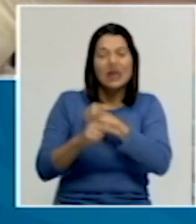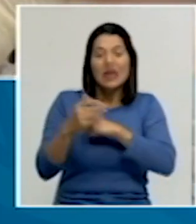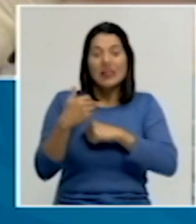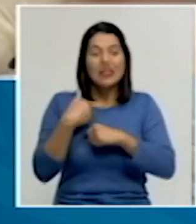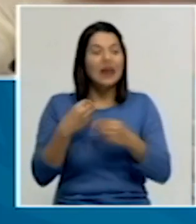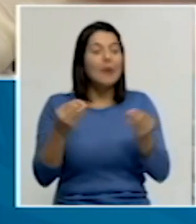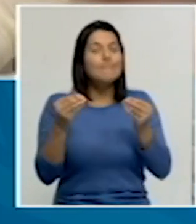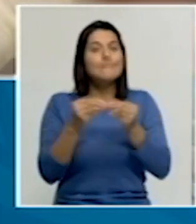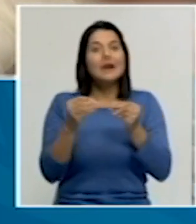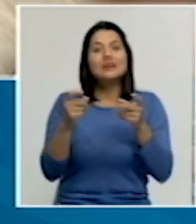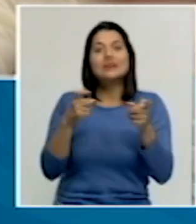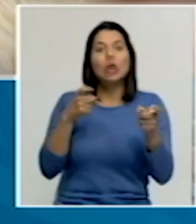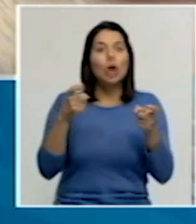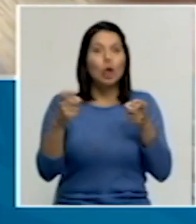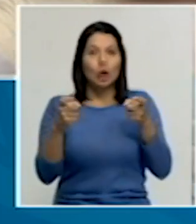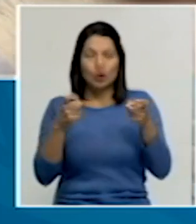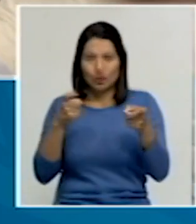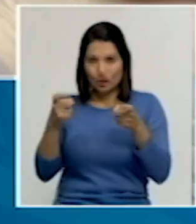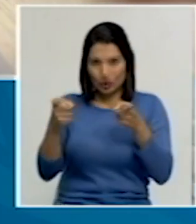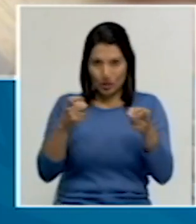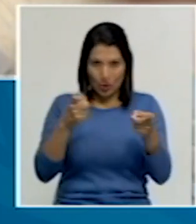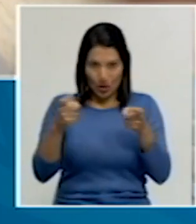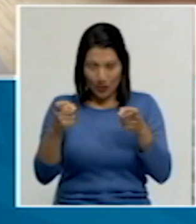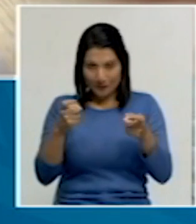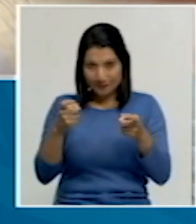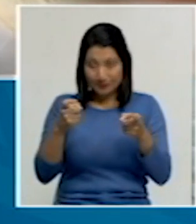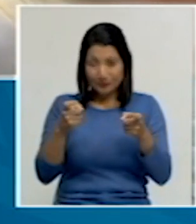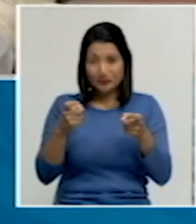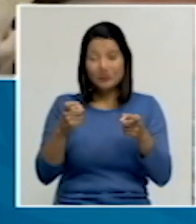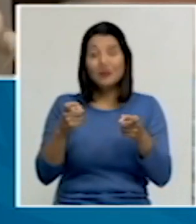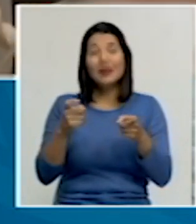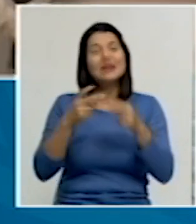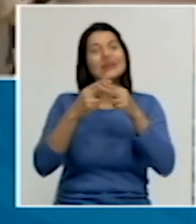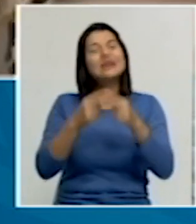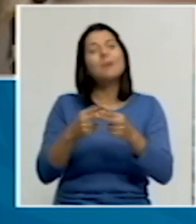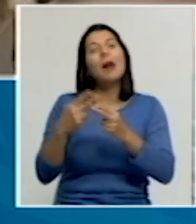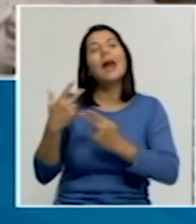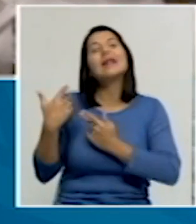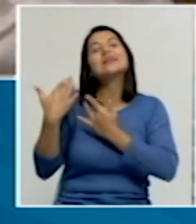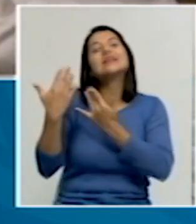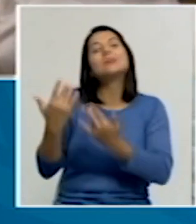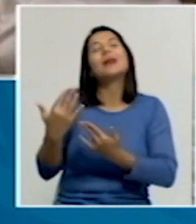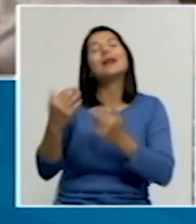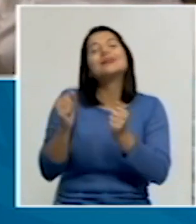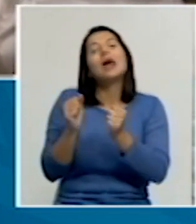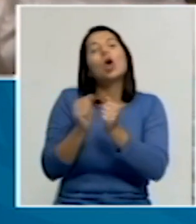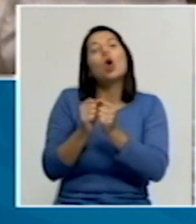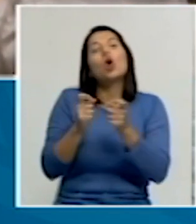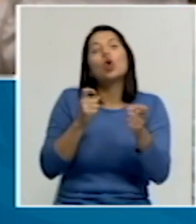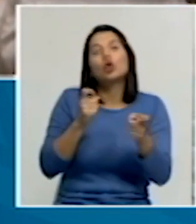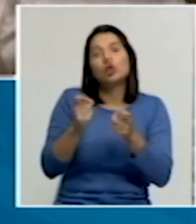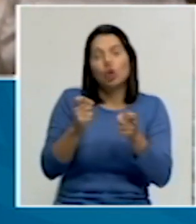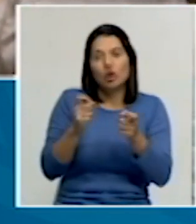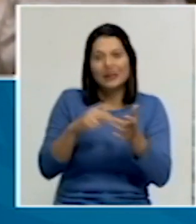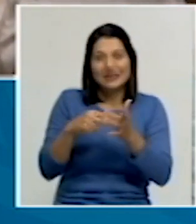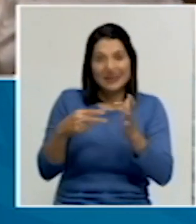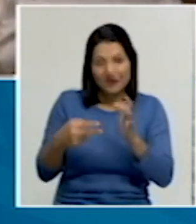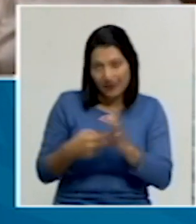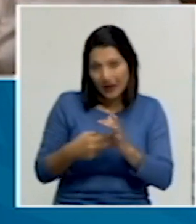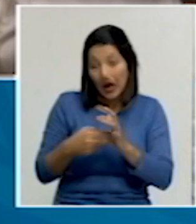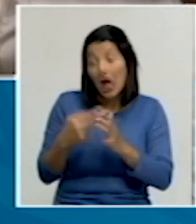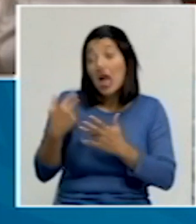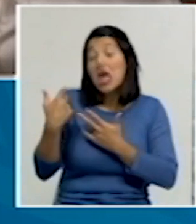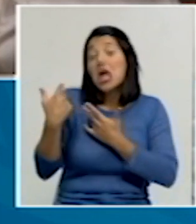controlada, en el sentido de que esperamos cierta cantidad de casos en algunos momentos del año, como